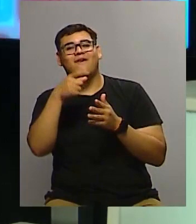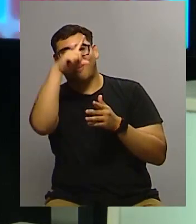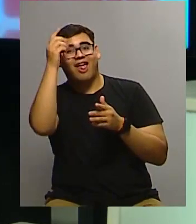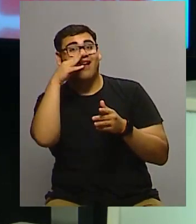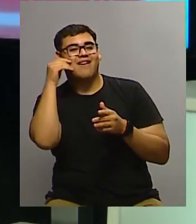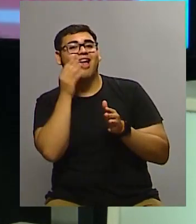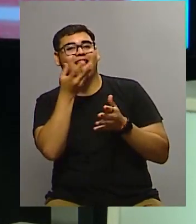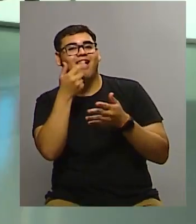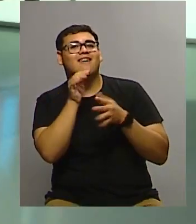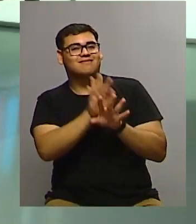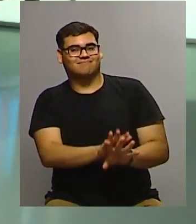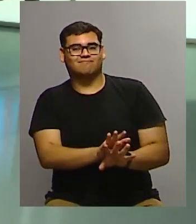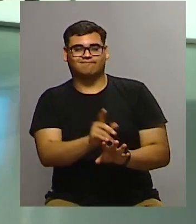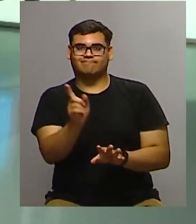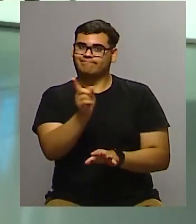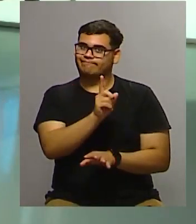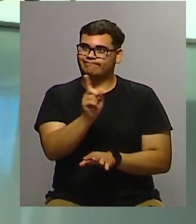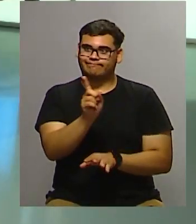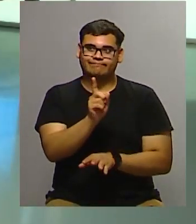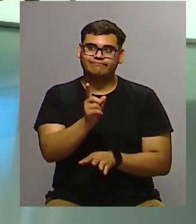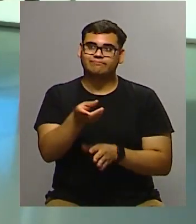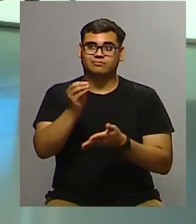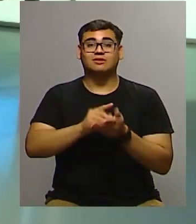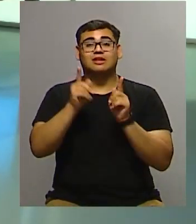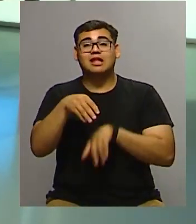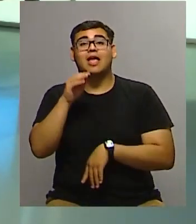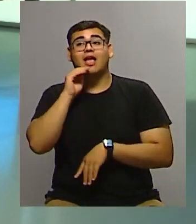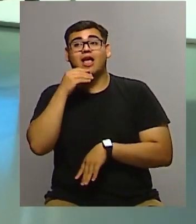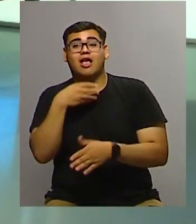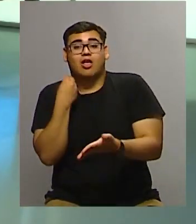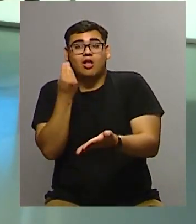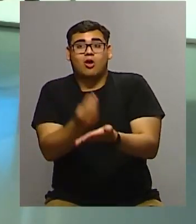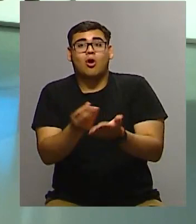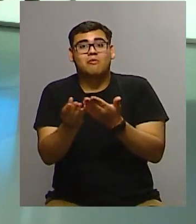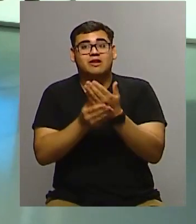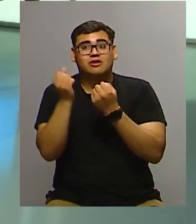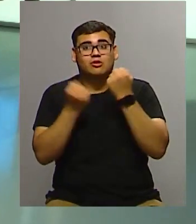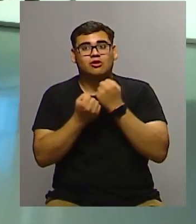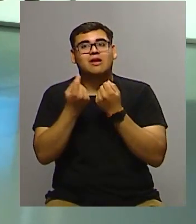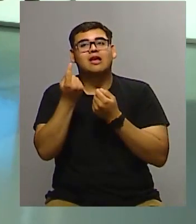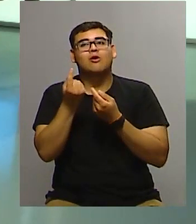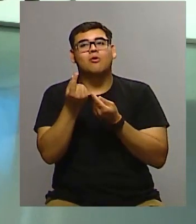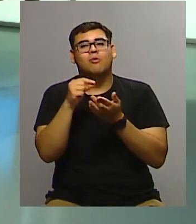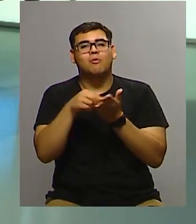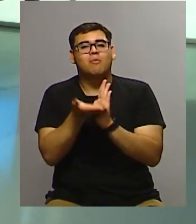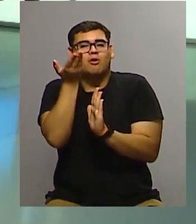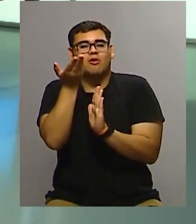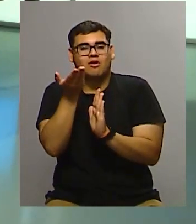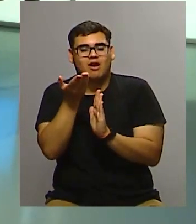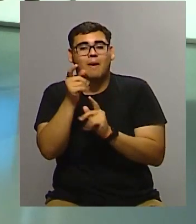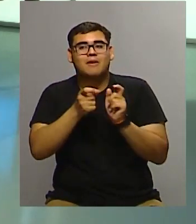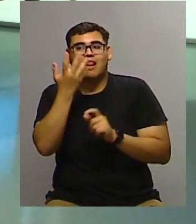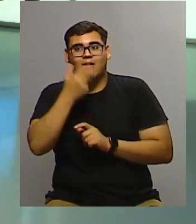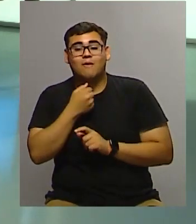que en estos últimos 3 meses, a partir incluso de la designación de Sergio Massa, hubo un repunte. Cuando renunció